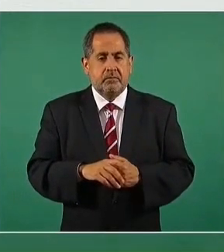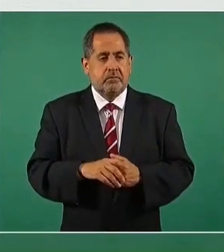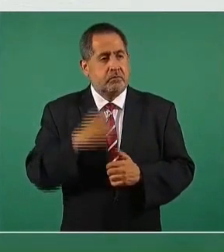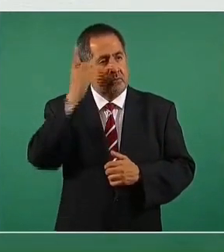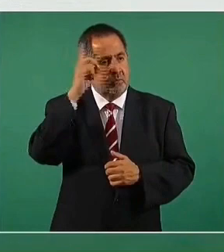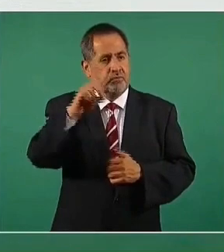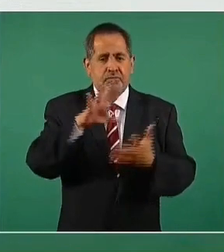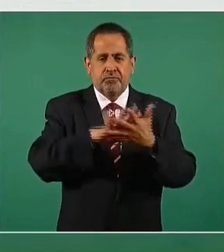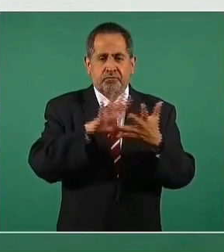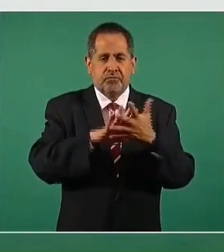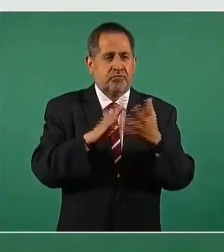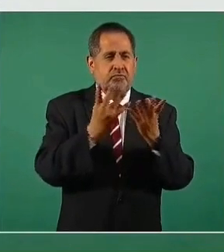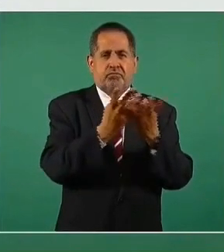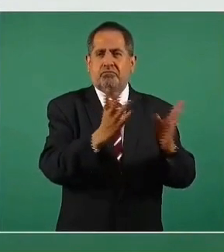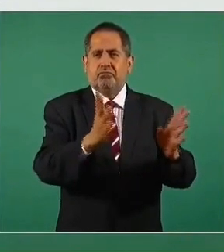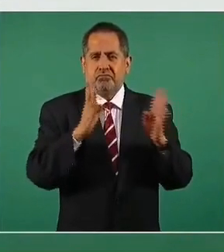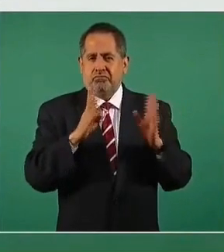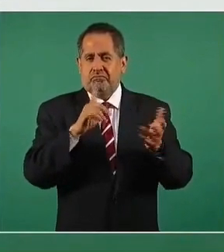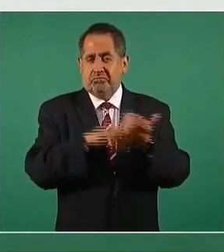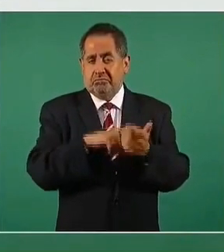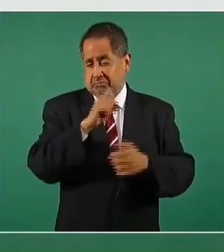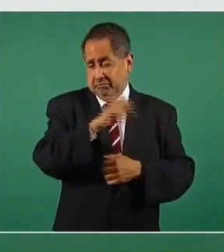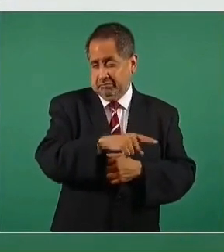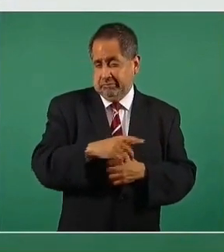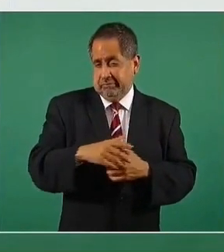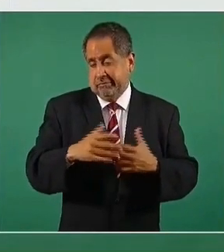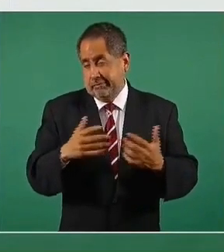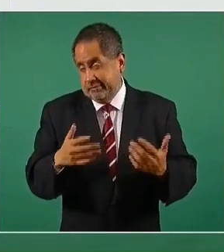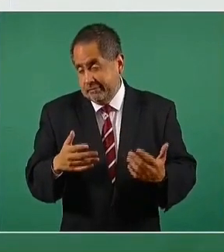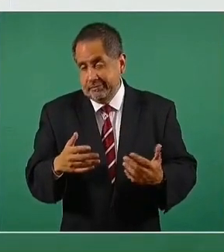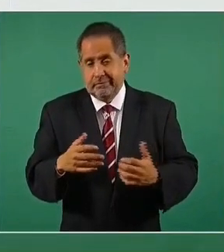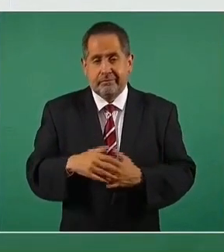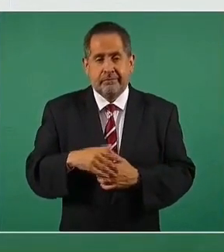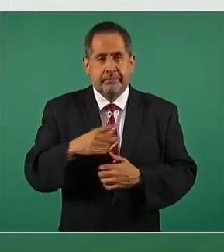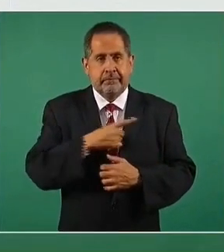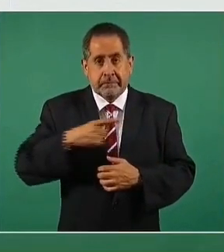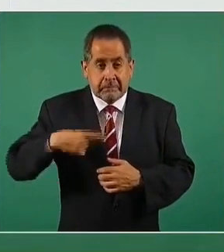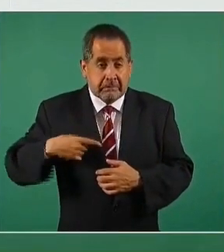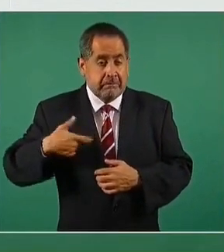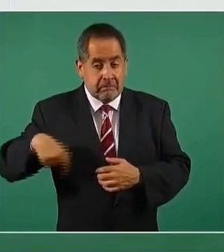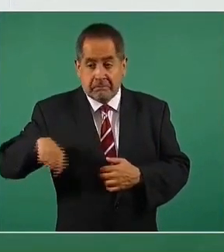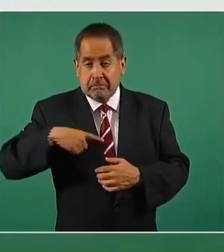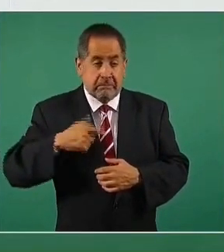reclusorio de estos en donde tenemos que pagar